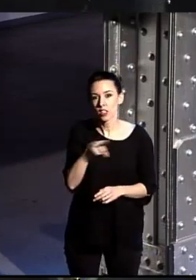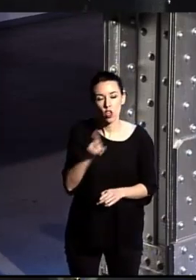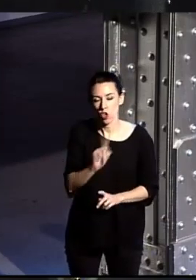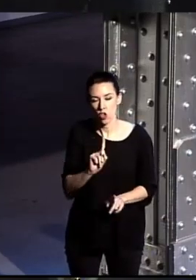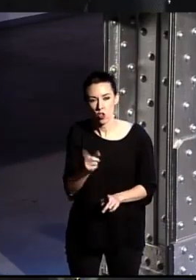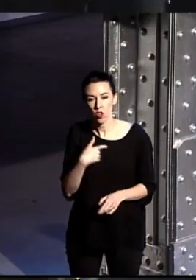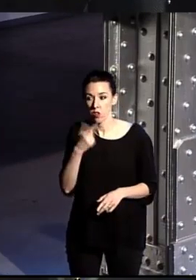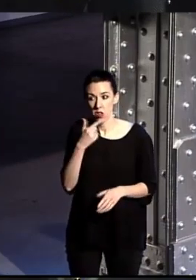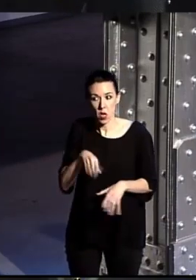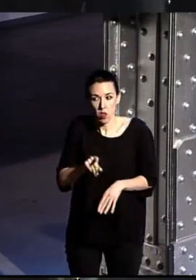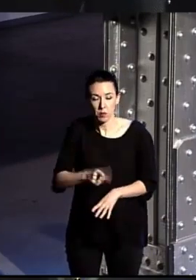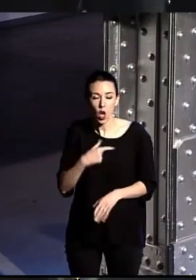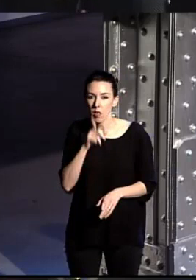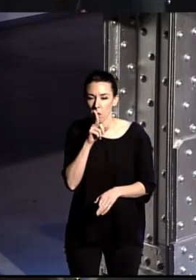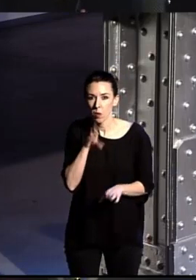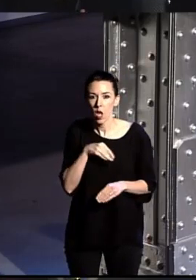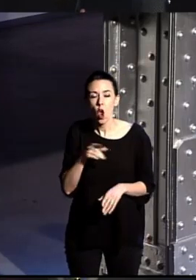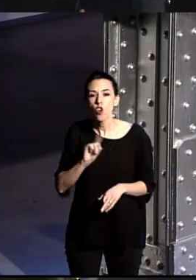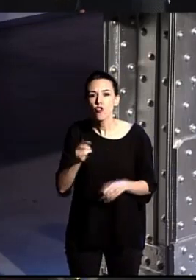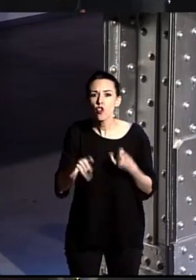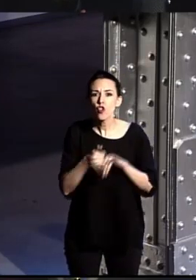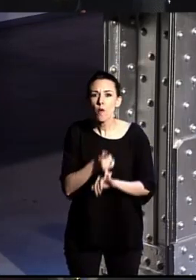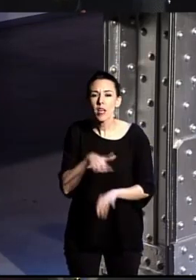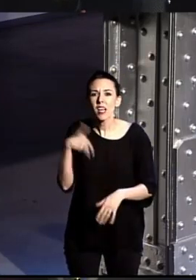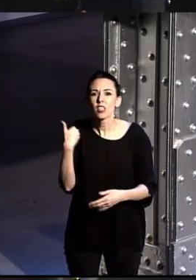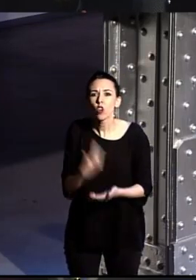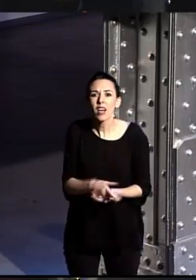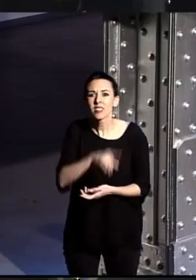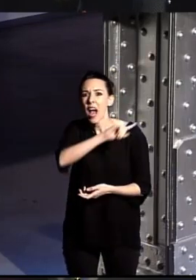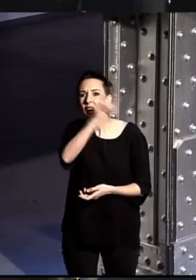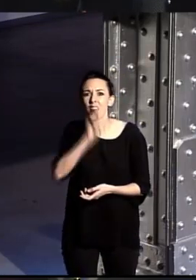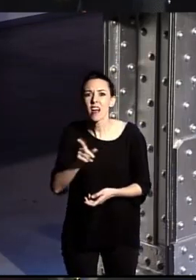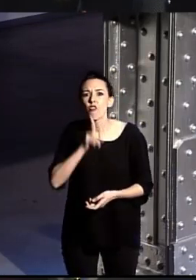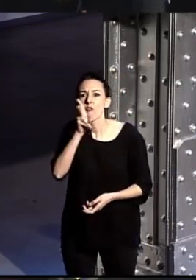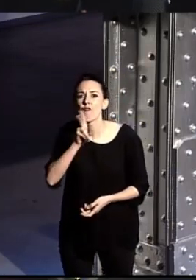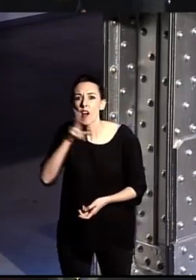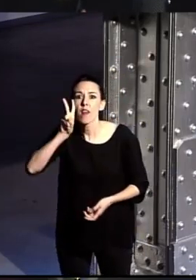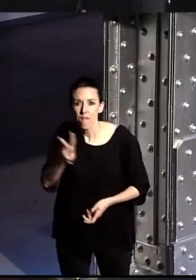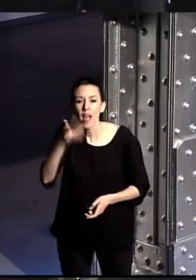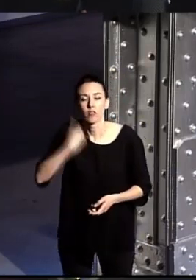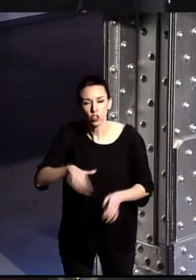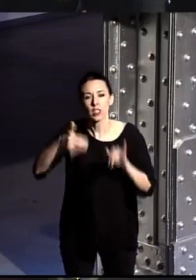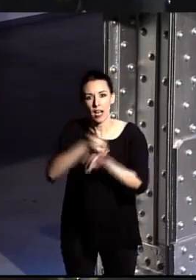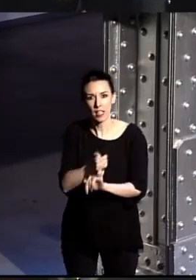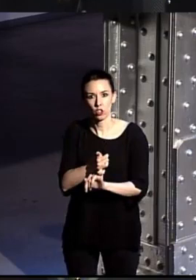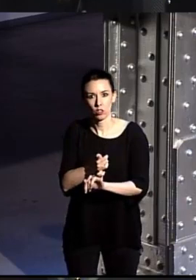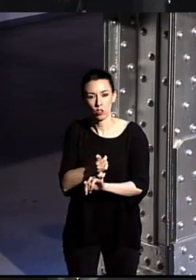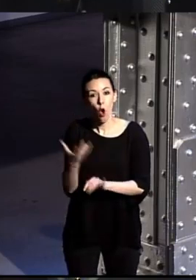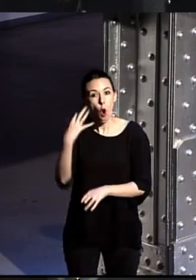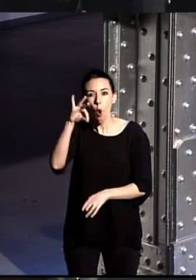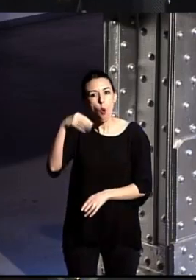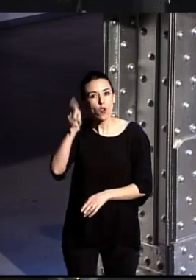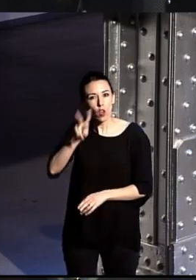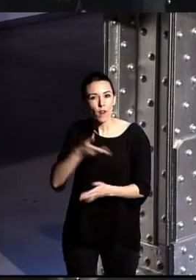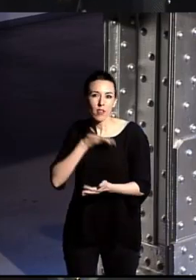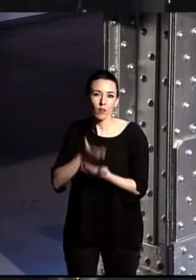lo acepto, no lo acepto, no dice nada, pero no me casaré hasta que no haya visto El rayo verde. es la única vez en la que Verne propone una